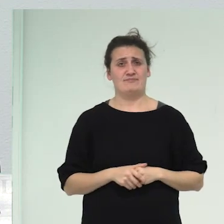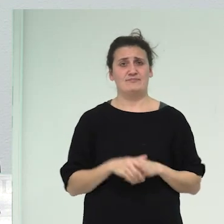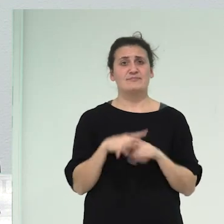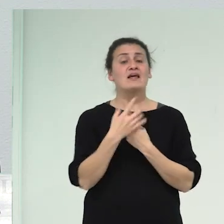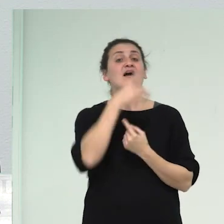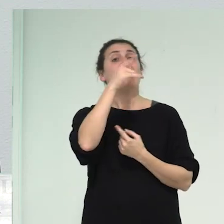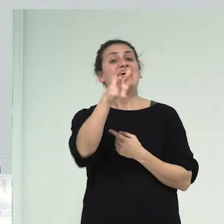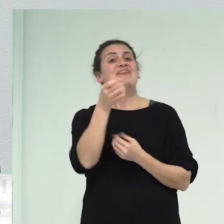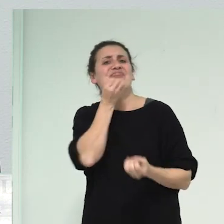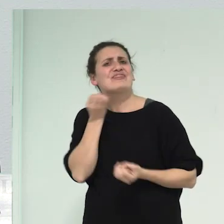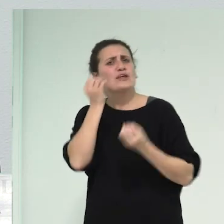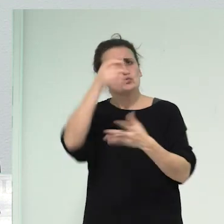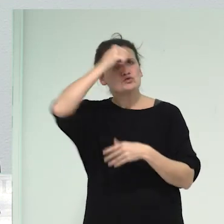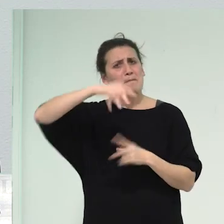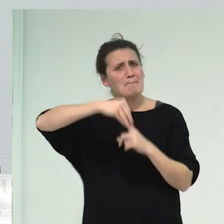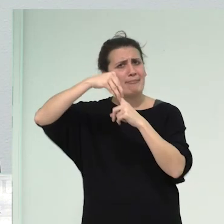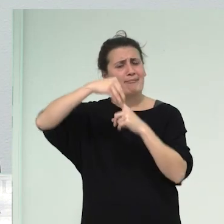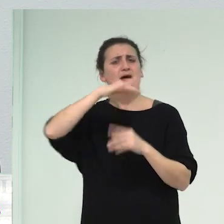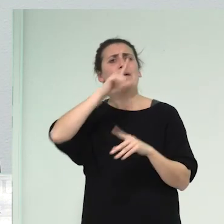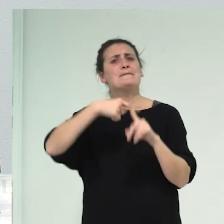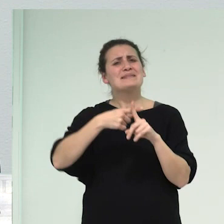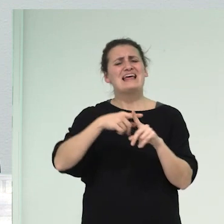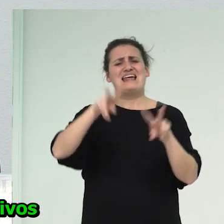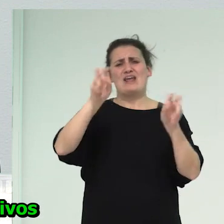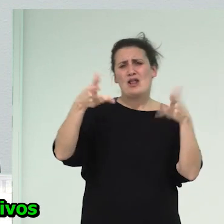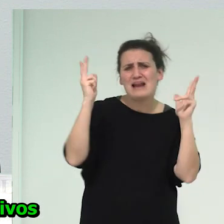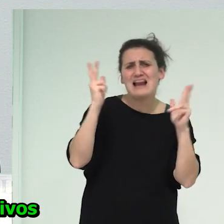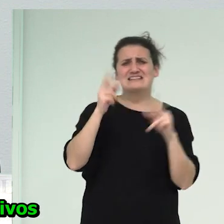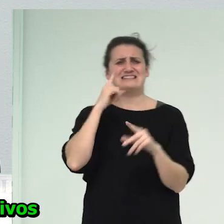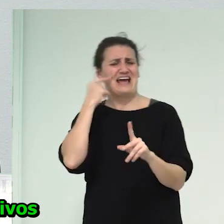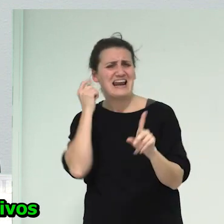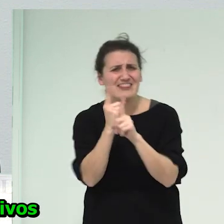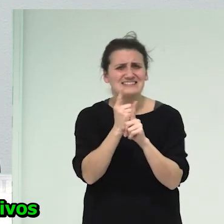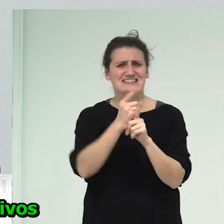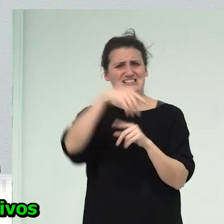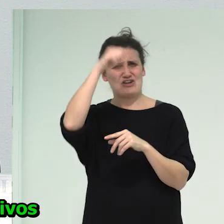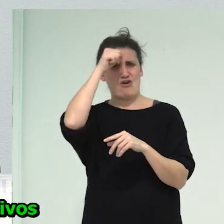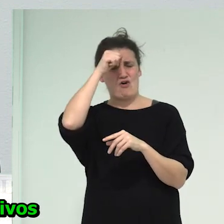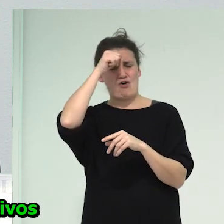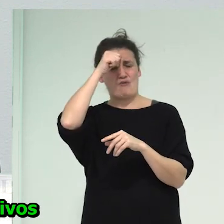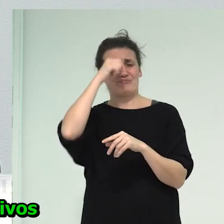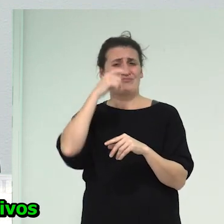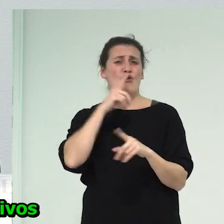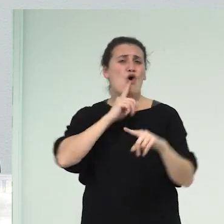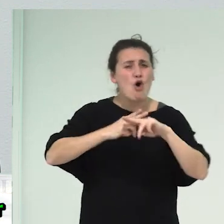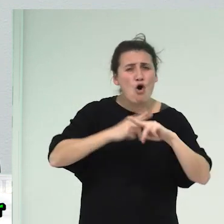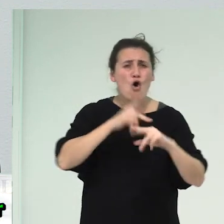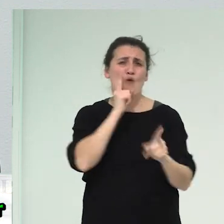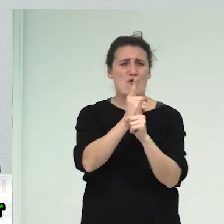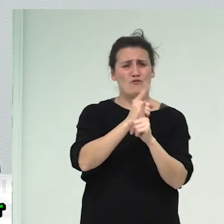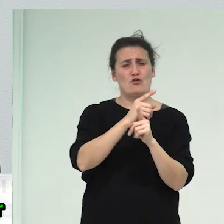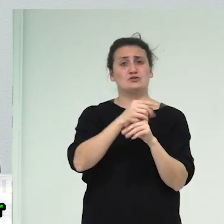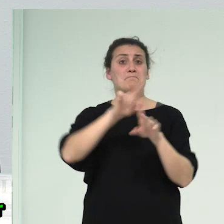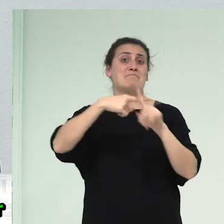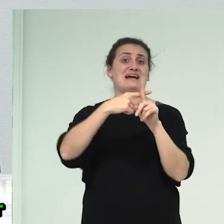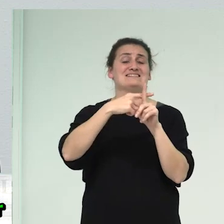Los discursos patriarcales, neoliberales, racistas, homófobos, misóginos, xenófobos y heteronormativos